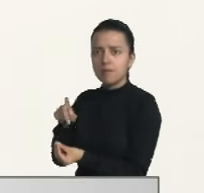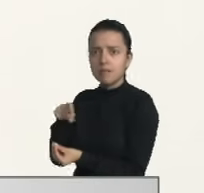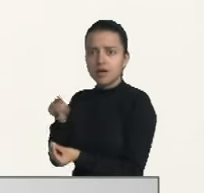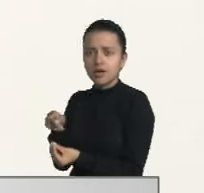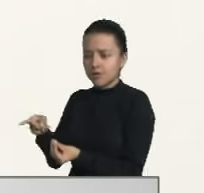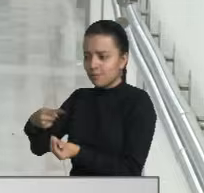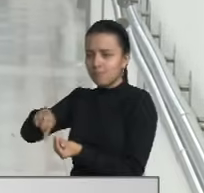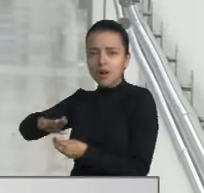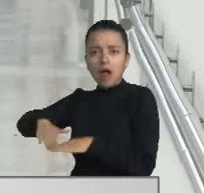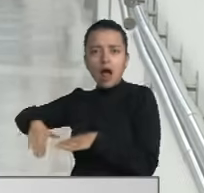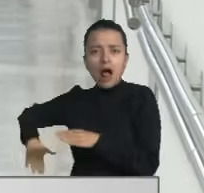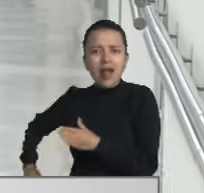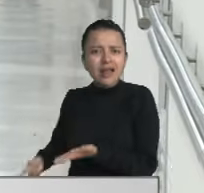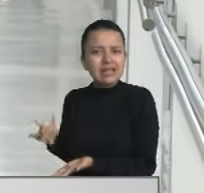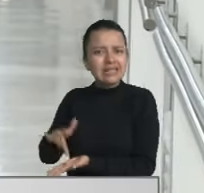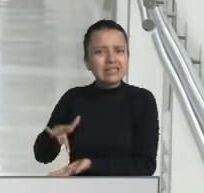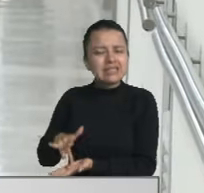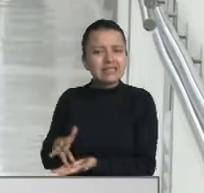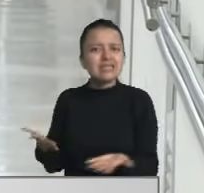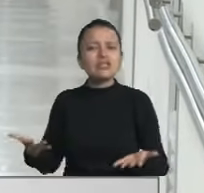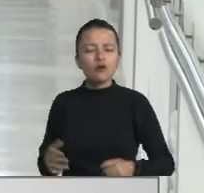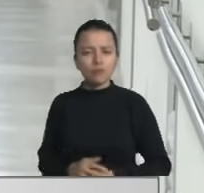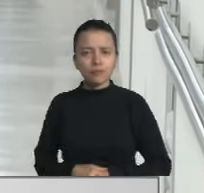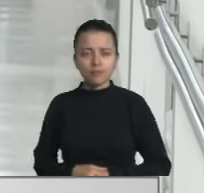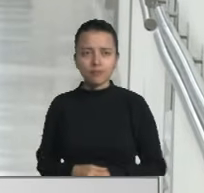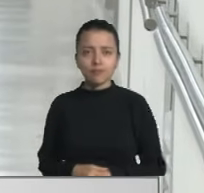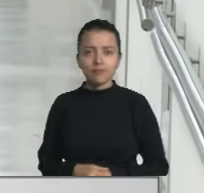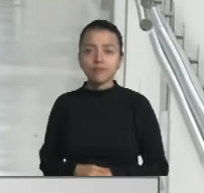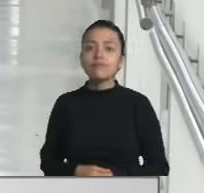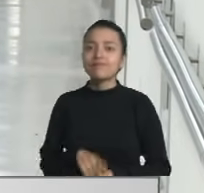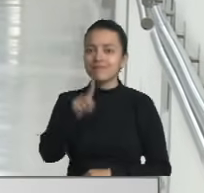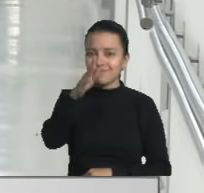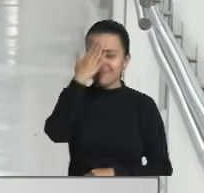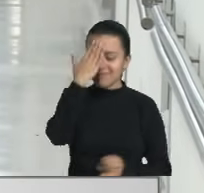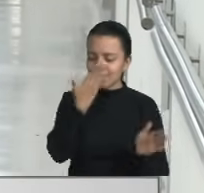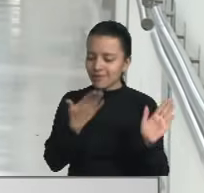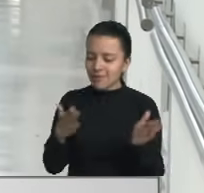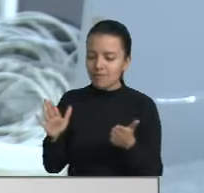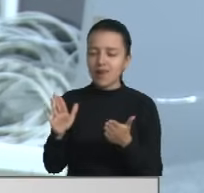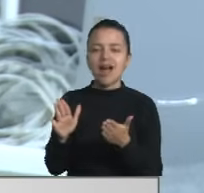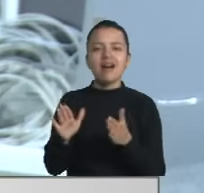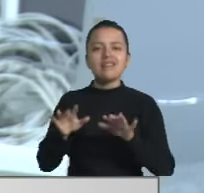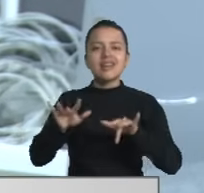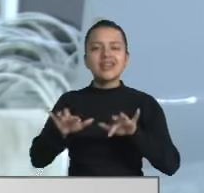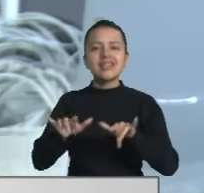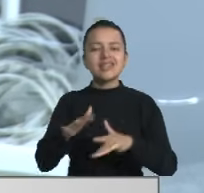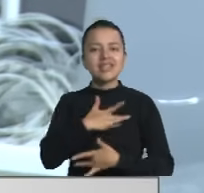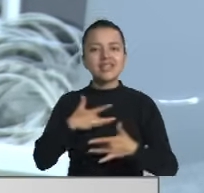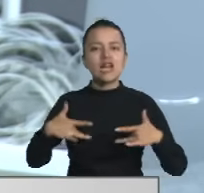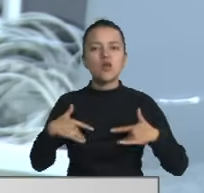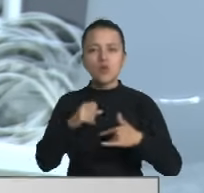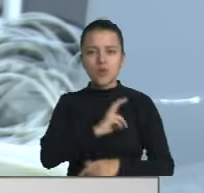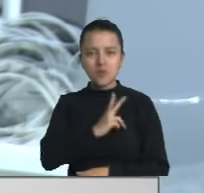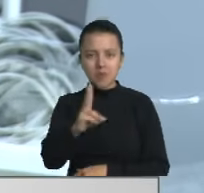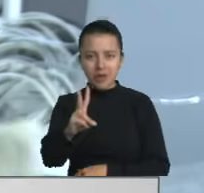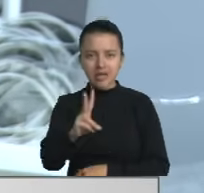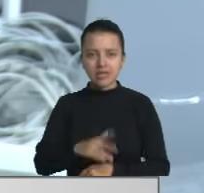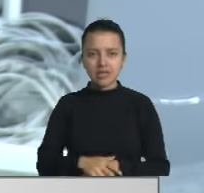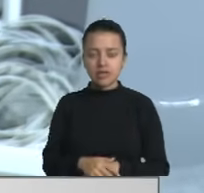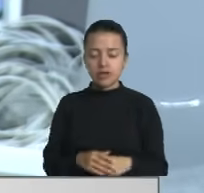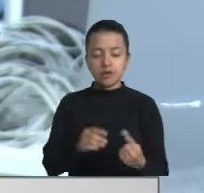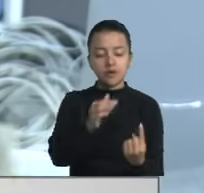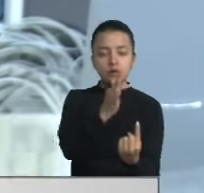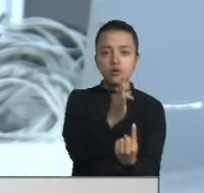cumplir con los proveedores. De acuerdo con el programa de saneamiento fiscal y financiero de la Secretaría de Salud del Valle, los hospitales Tomás